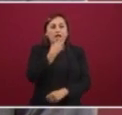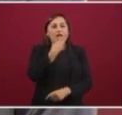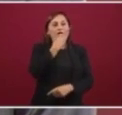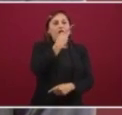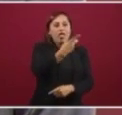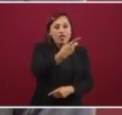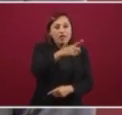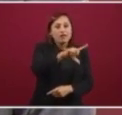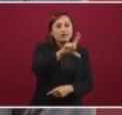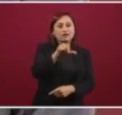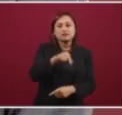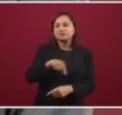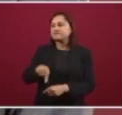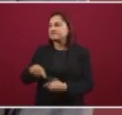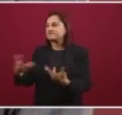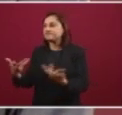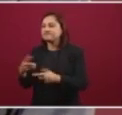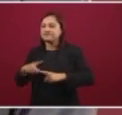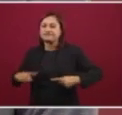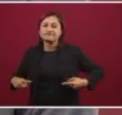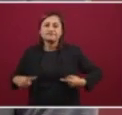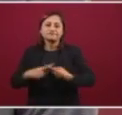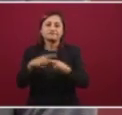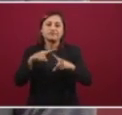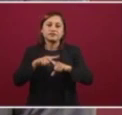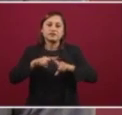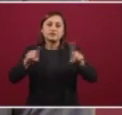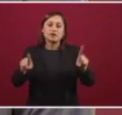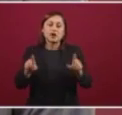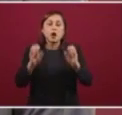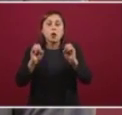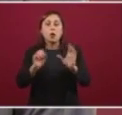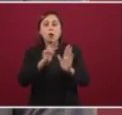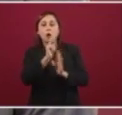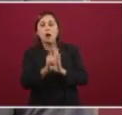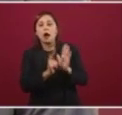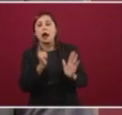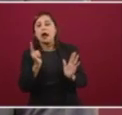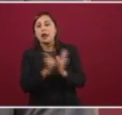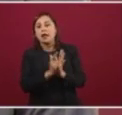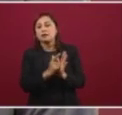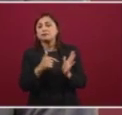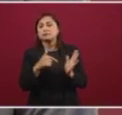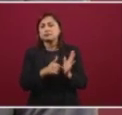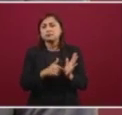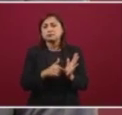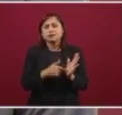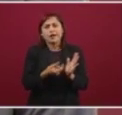que las leyes nada más estén de adorno.